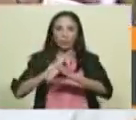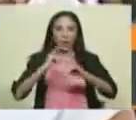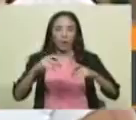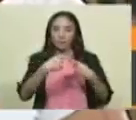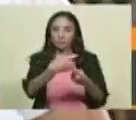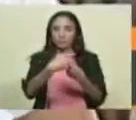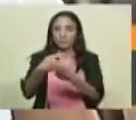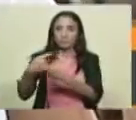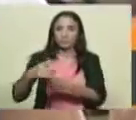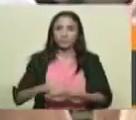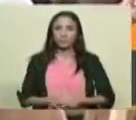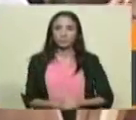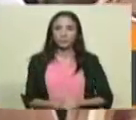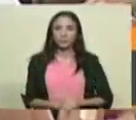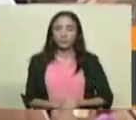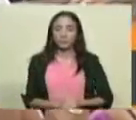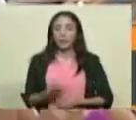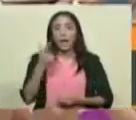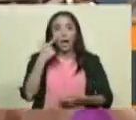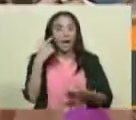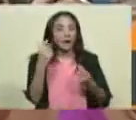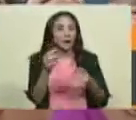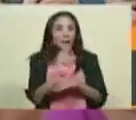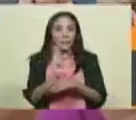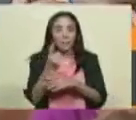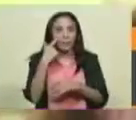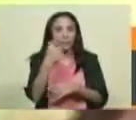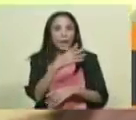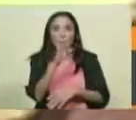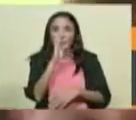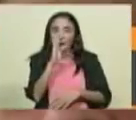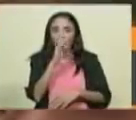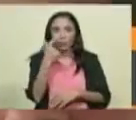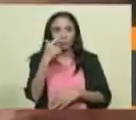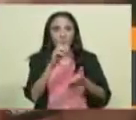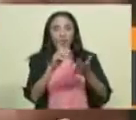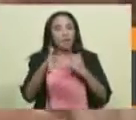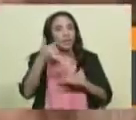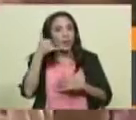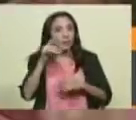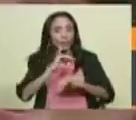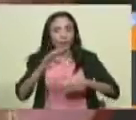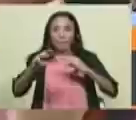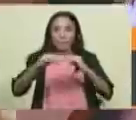A esta hora, revisen su cuenta. Mira, aquí les llegó en el teléfono.